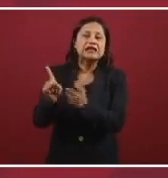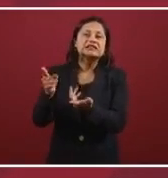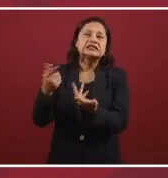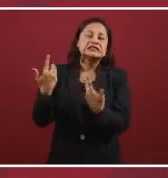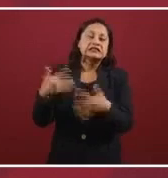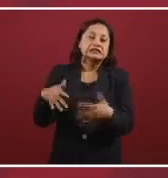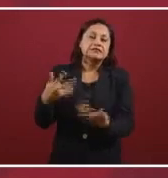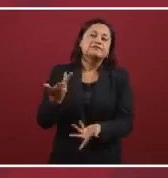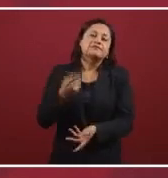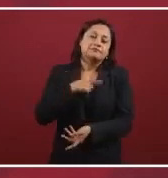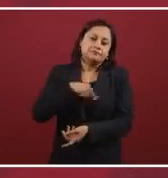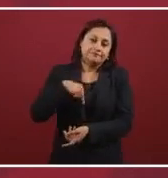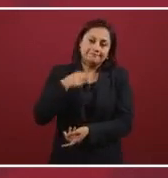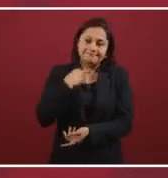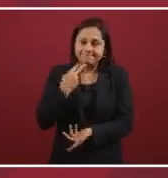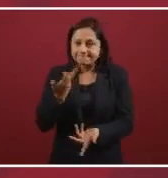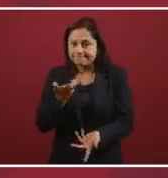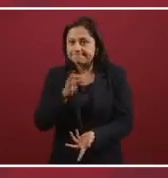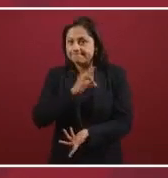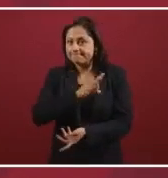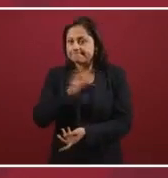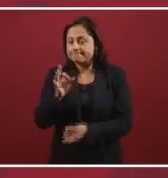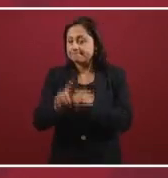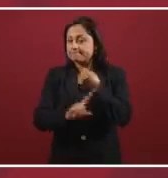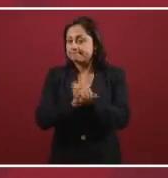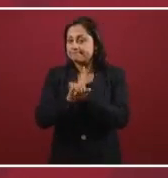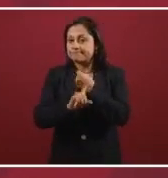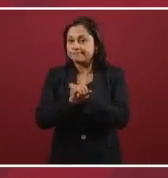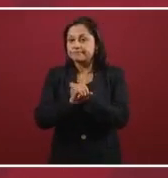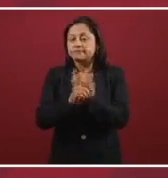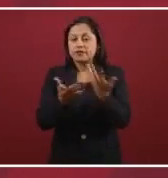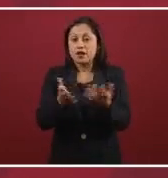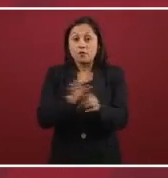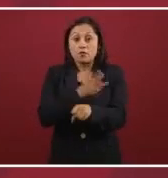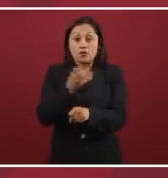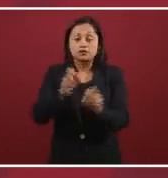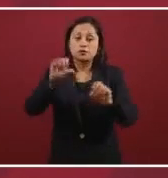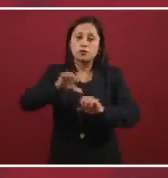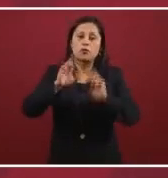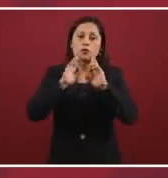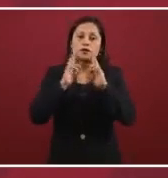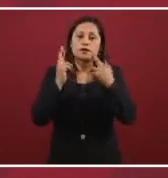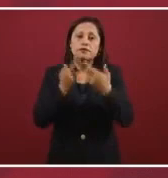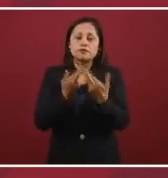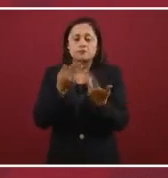Hay que ver cómo está este equilibrio. Tenemos